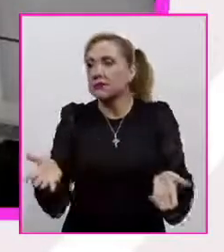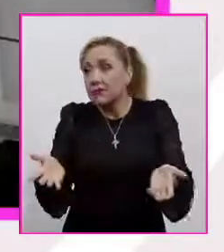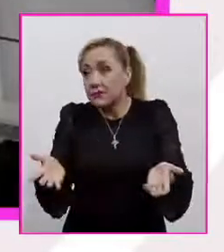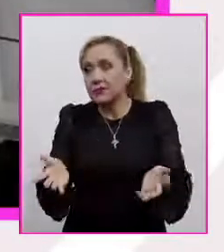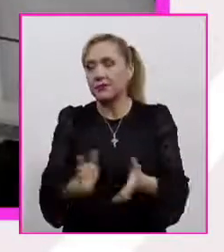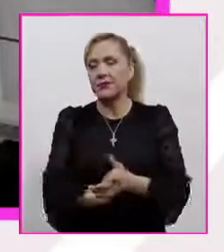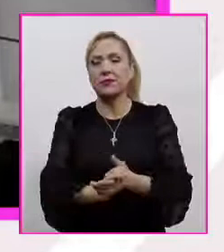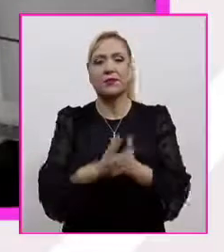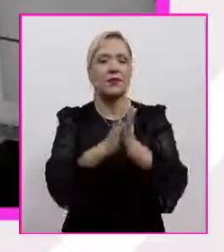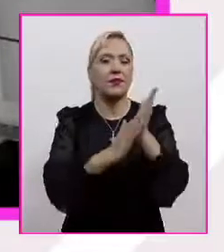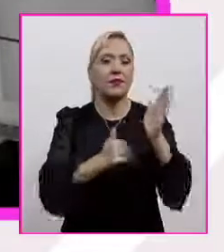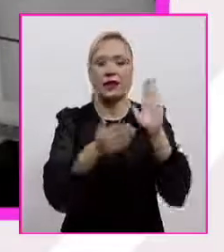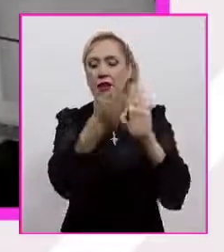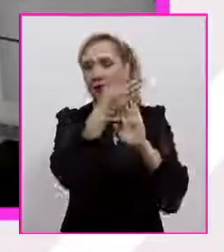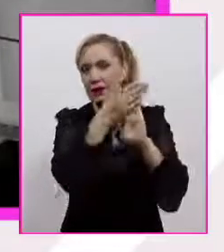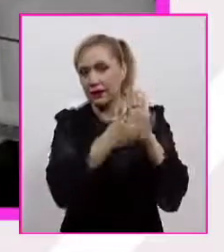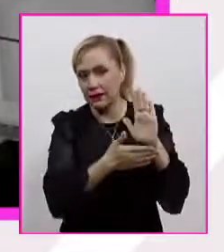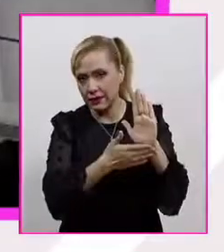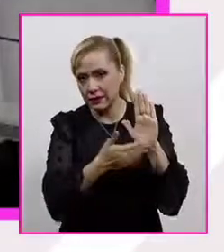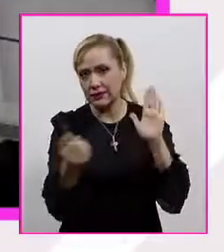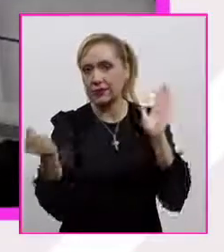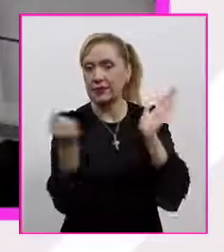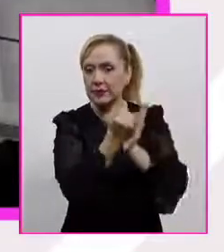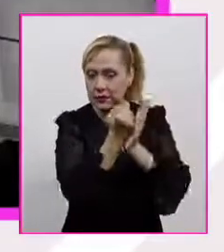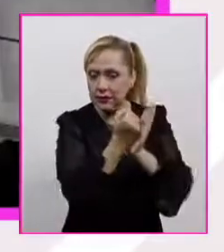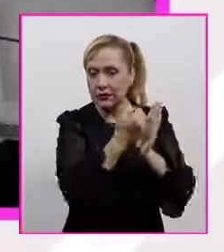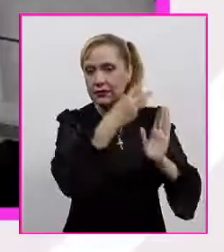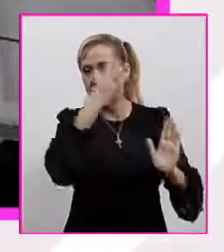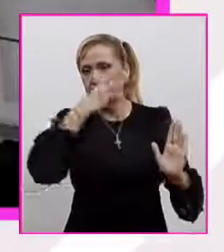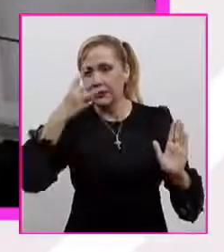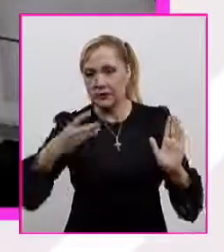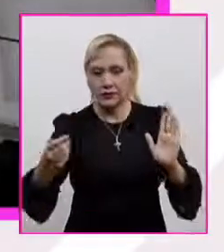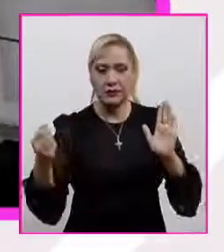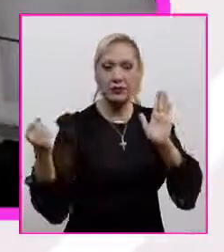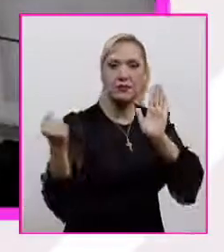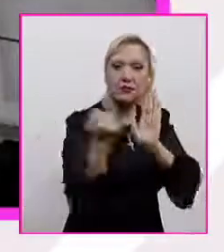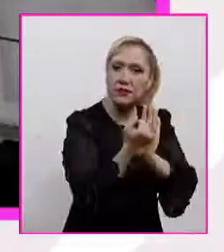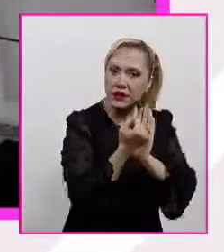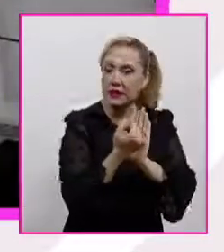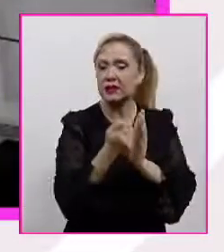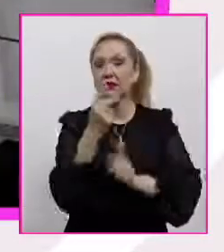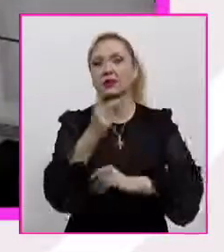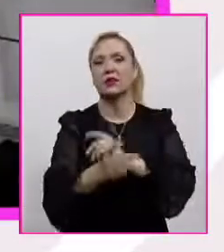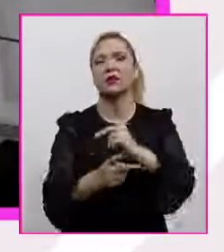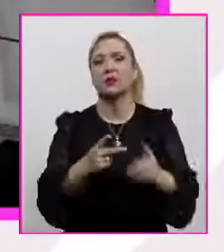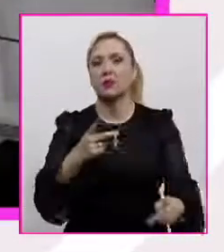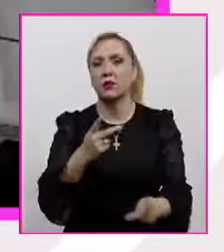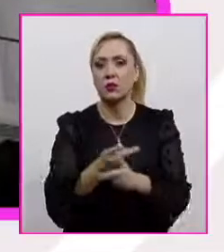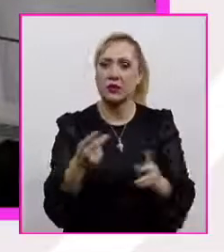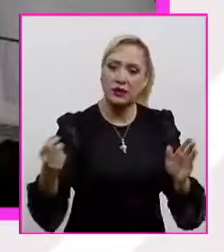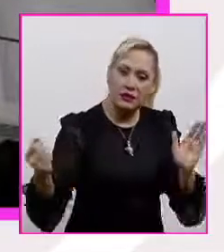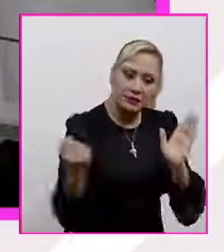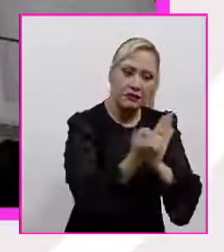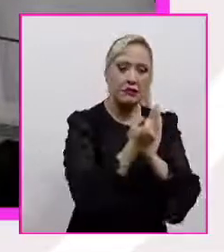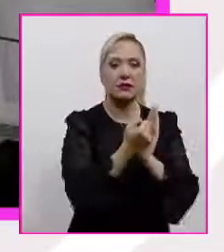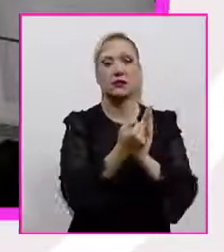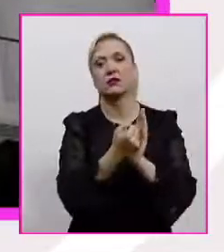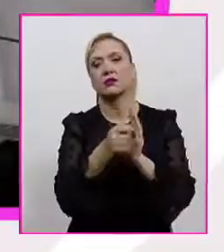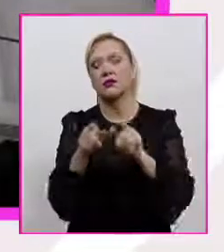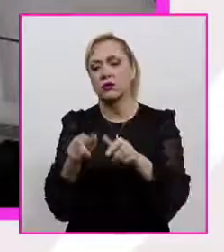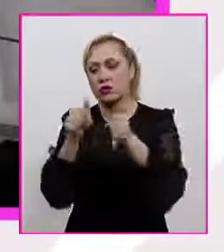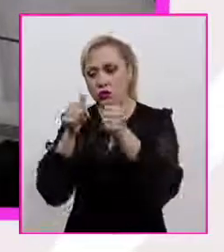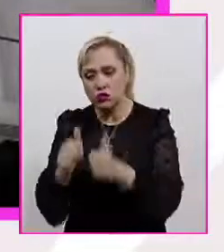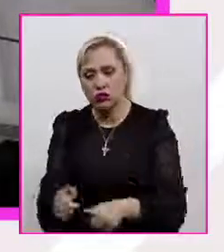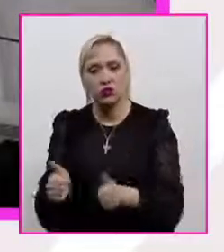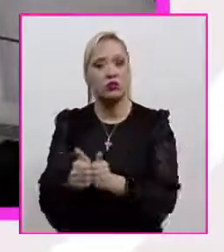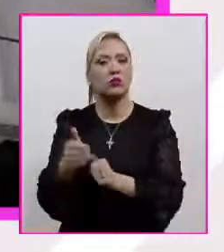de un documento migratorio, depende de tener entonces el pasaporte vigente, de tener una regular estancia, ¿no?